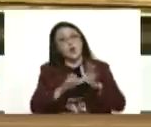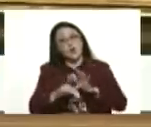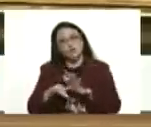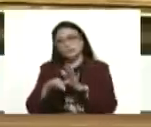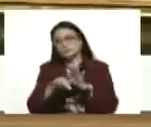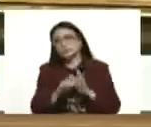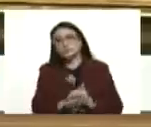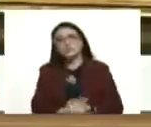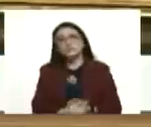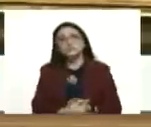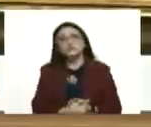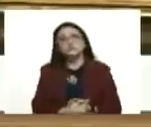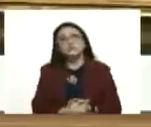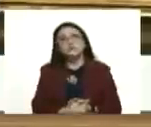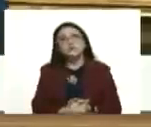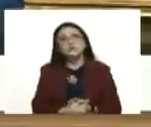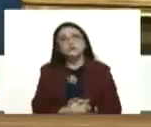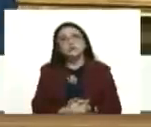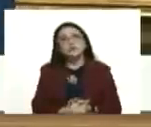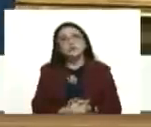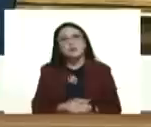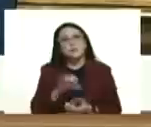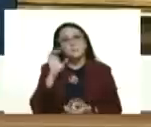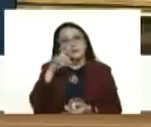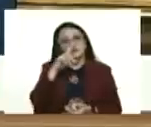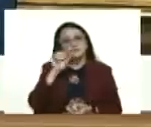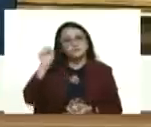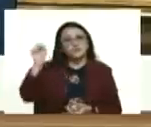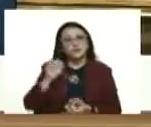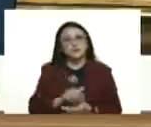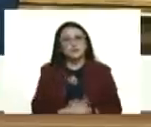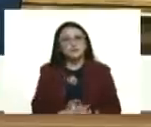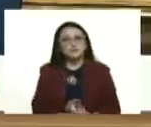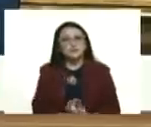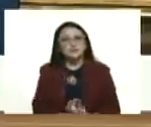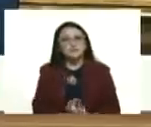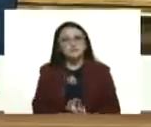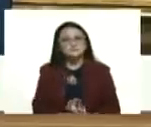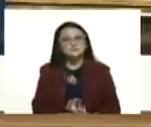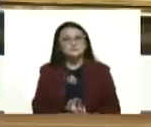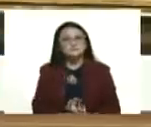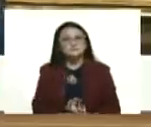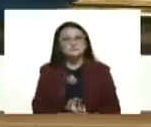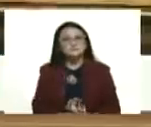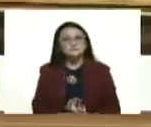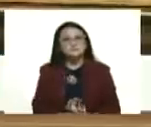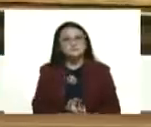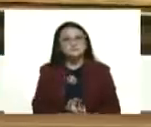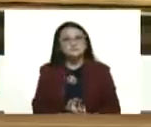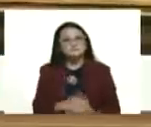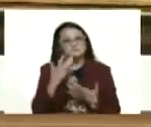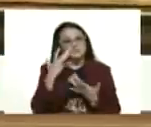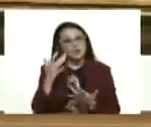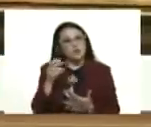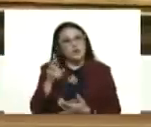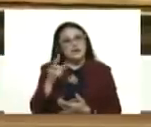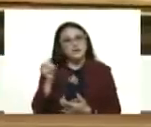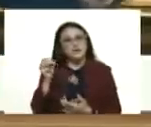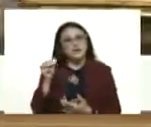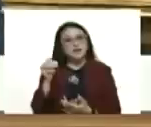tarima, patria socialista, hermana, los empieza a ver como a Ramírez,